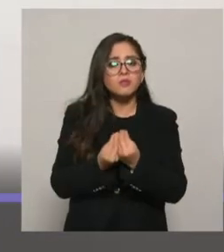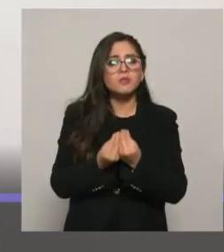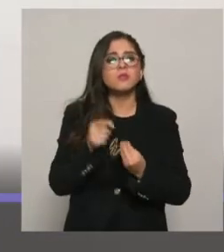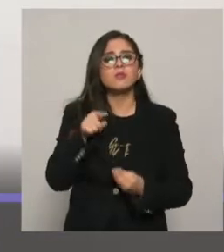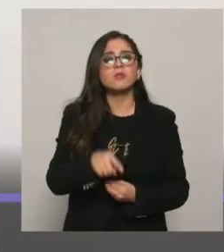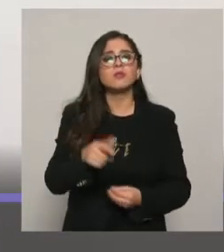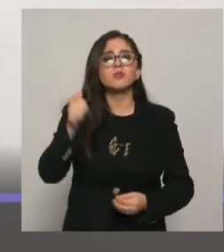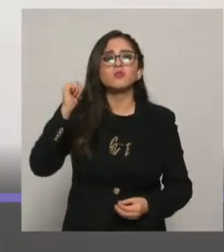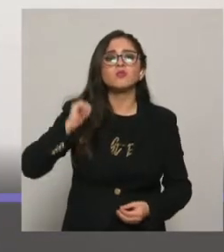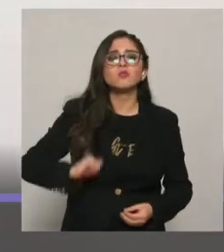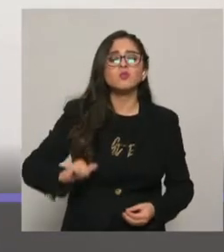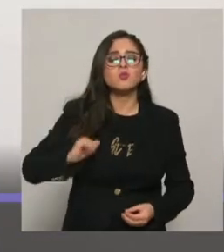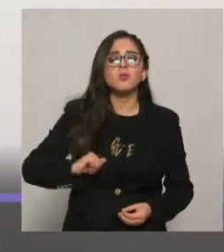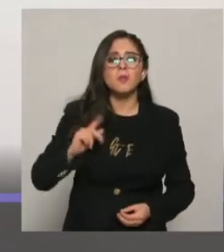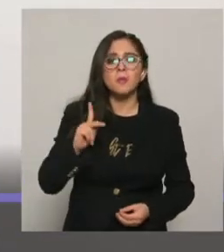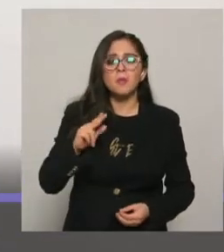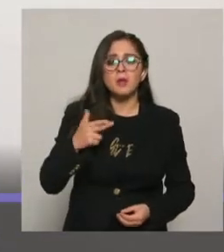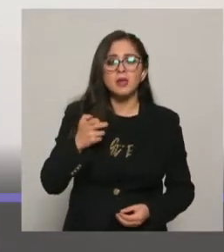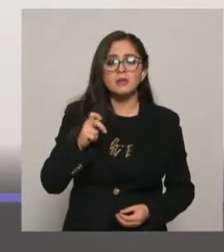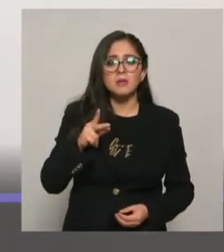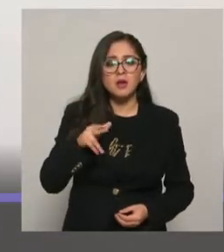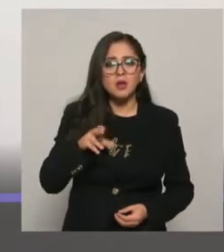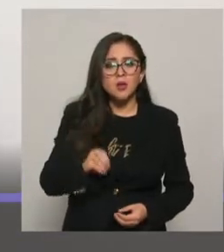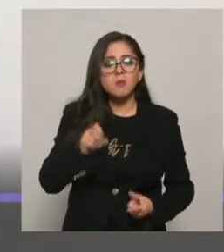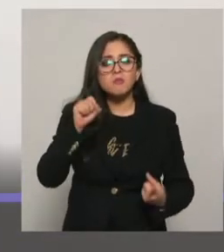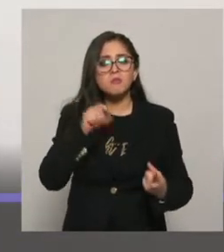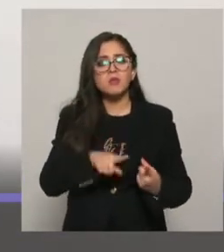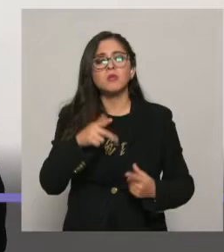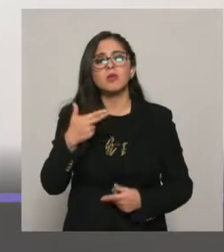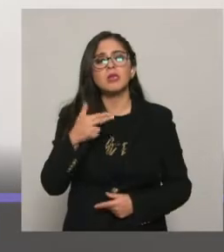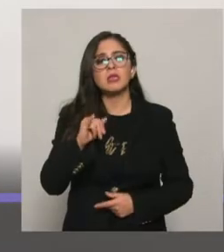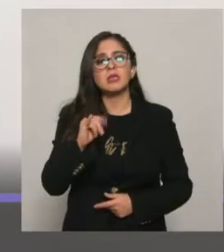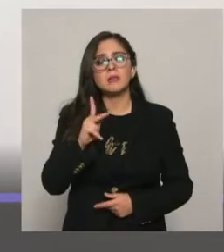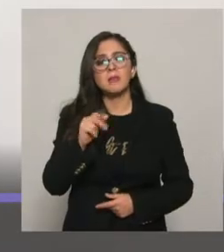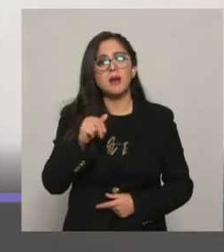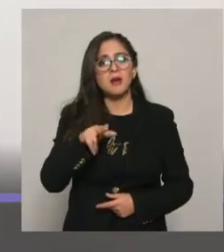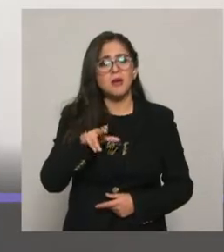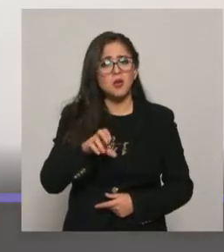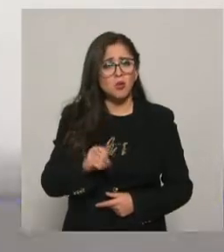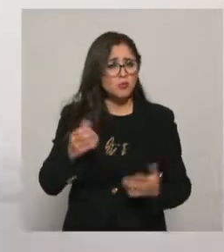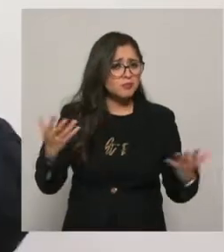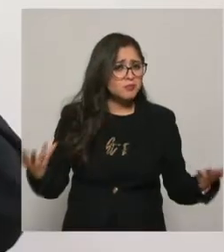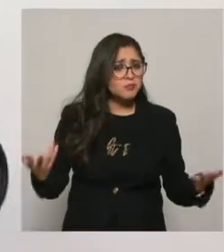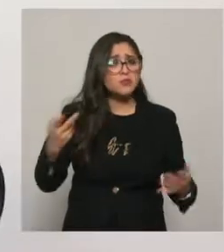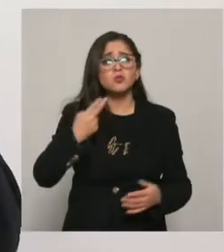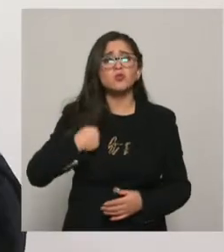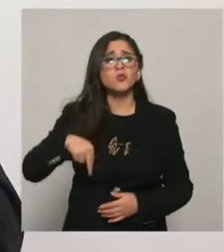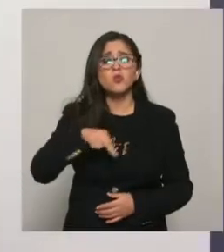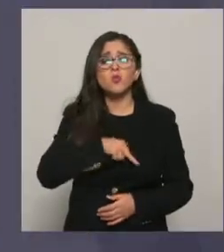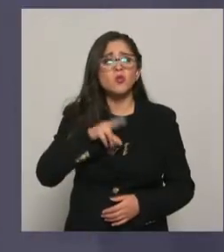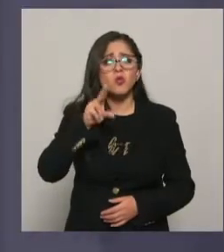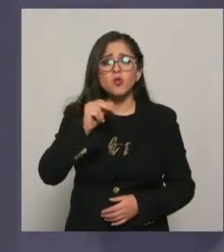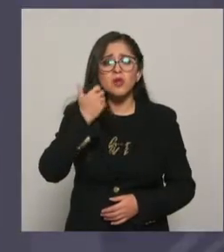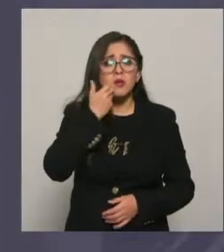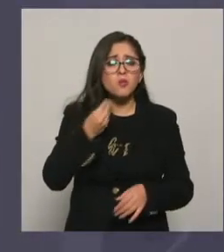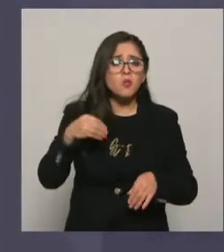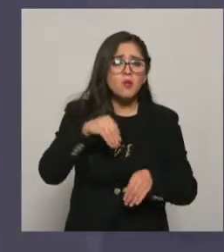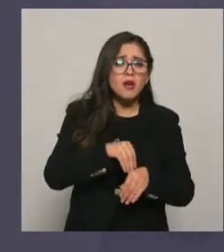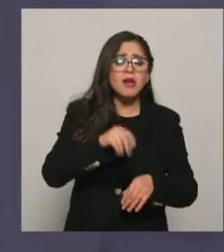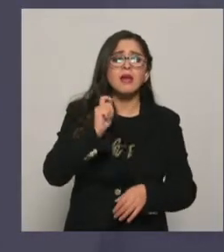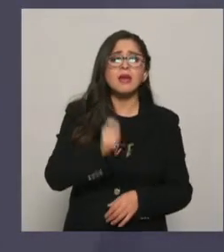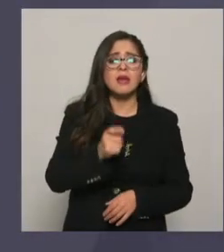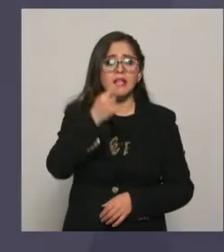lo prehispánico con lo hispánico. Y aquí no me gustaría tocarlo, ¿no?, porque aquí no metemos Halloween, nada, no. Es lo